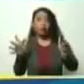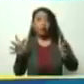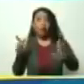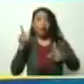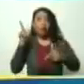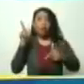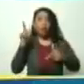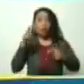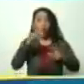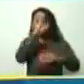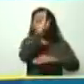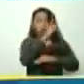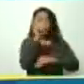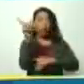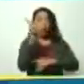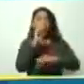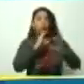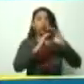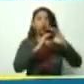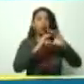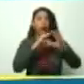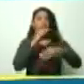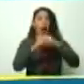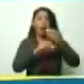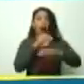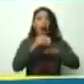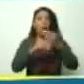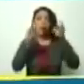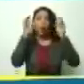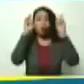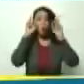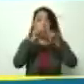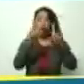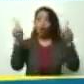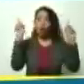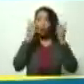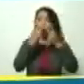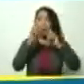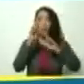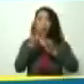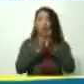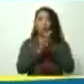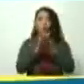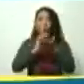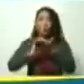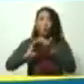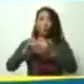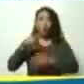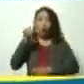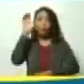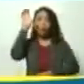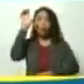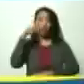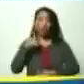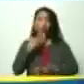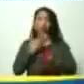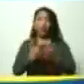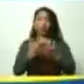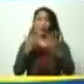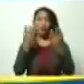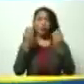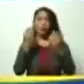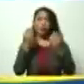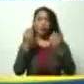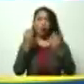directo de estas conversaciones es que consolida el clima de paz y recuperación del país yo agradezco mucho a la